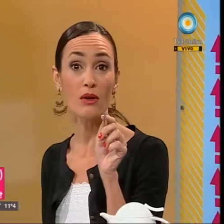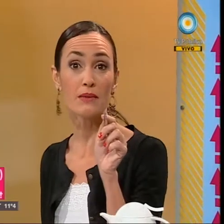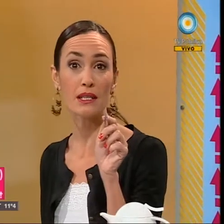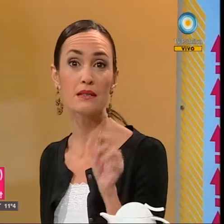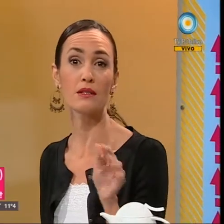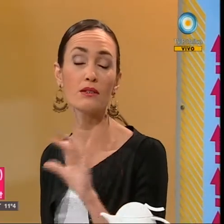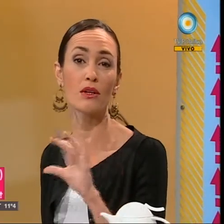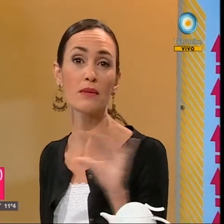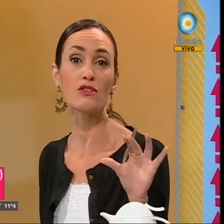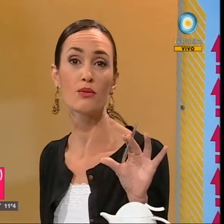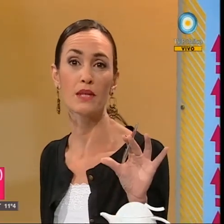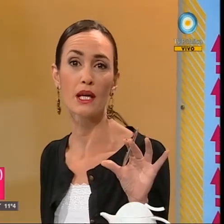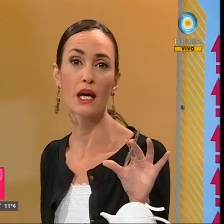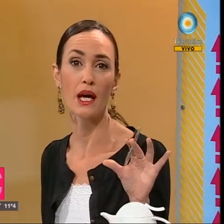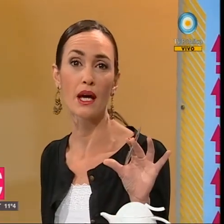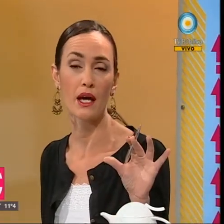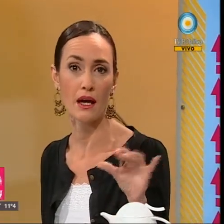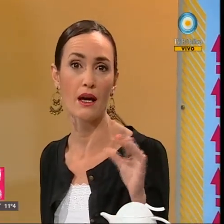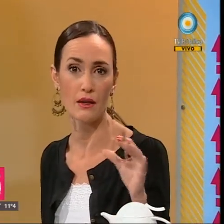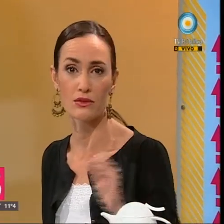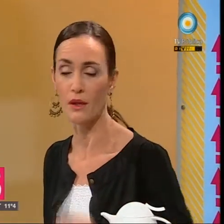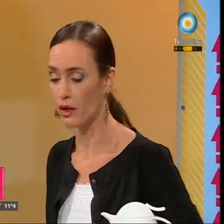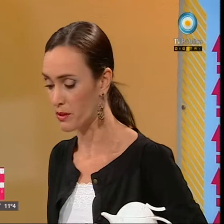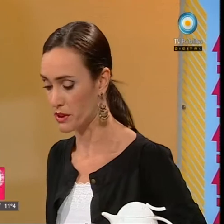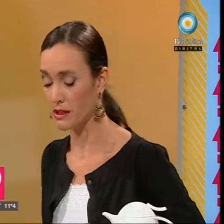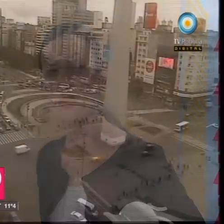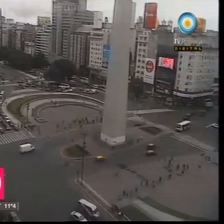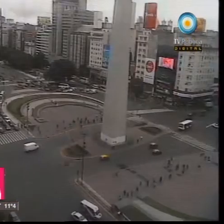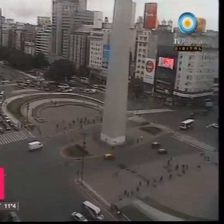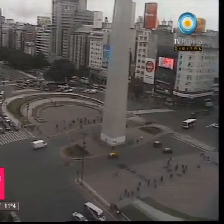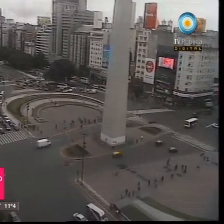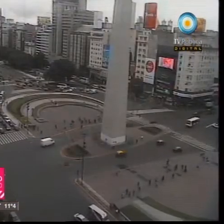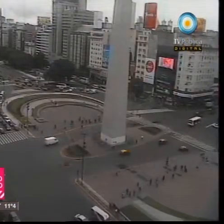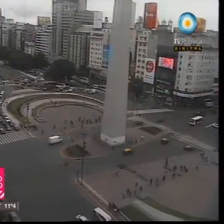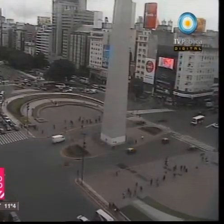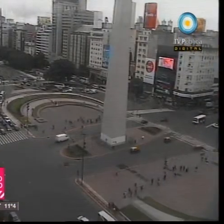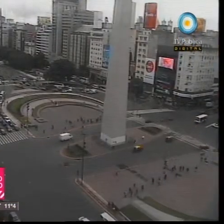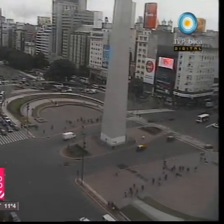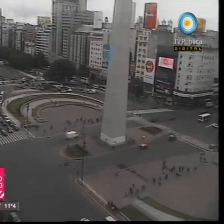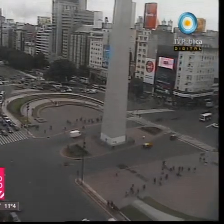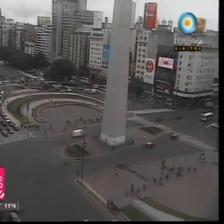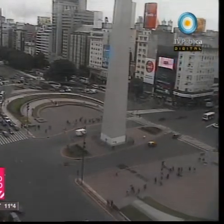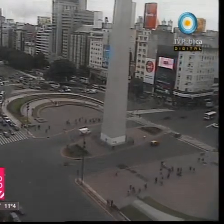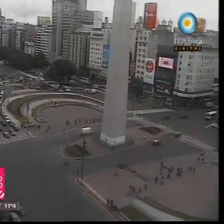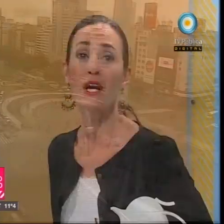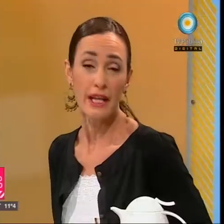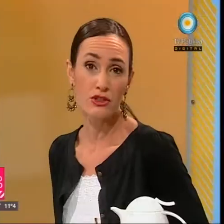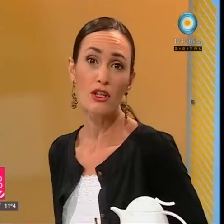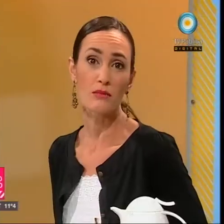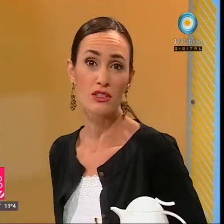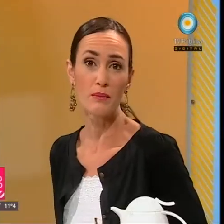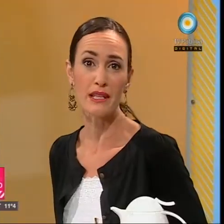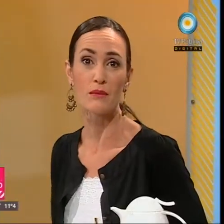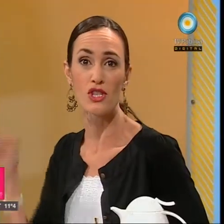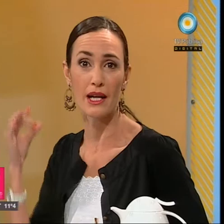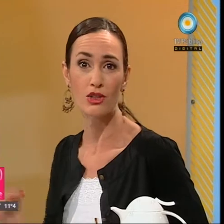te cuento la última de tránsito, todo el tema de subtes que anunciaban los reportes anteriores en el noticiero que estaban complicados, están divinos. Y nosotros,